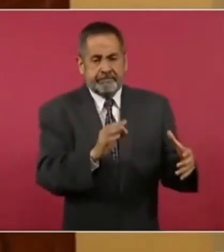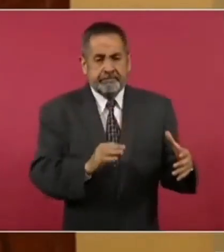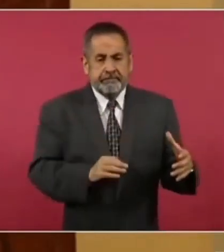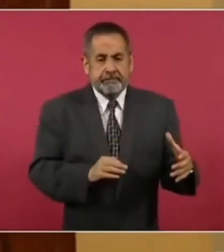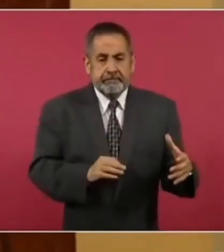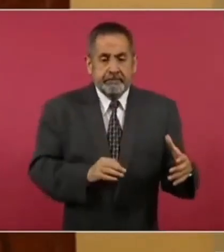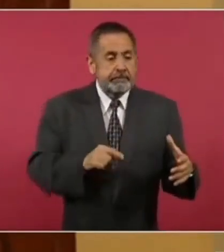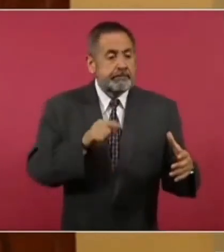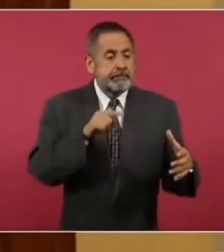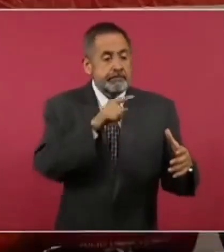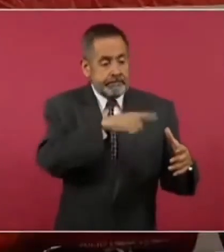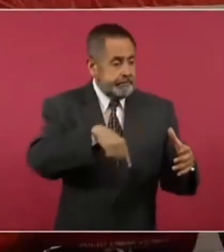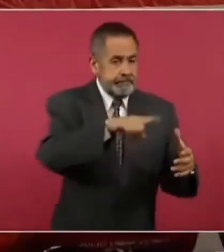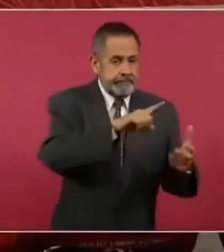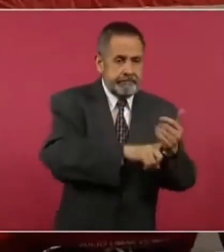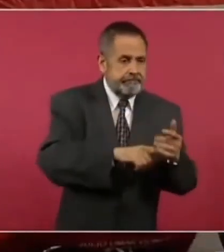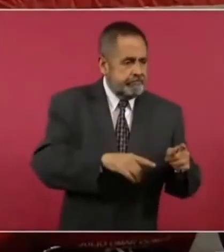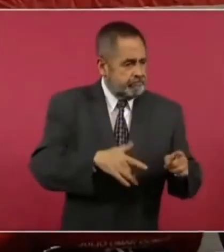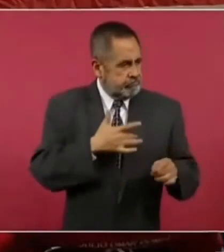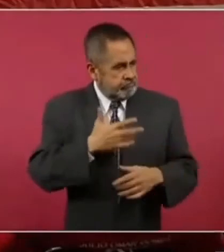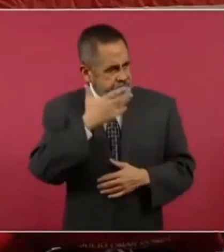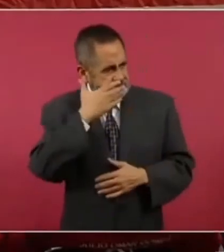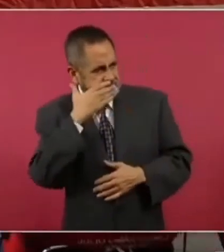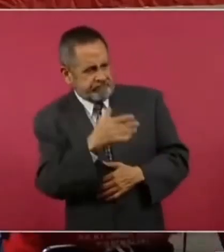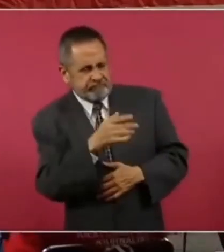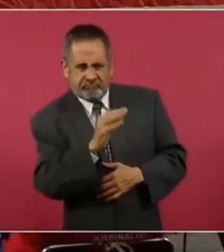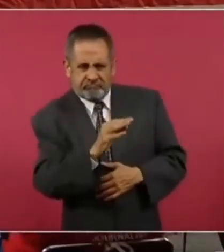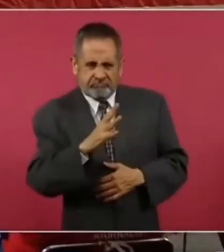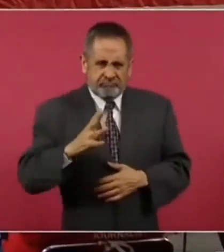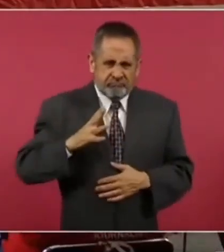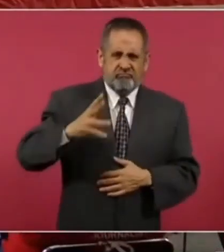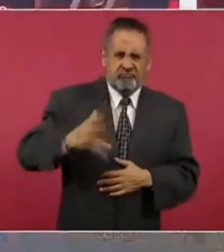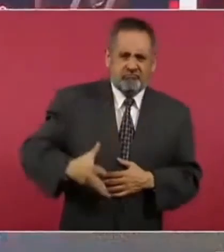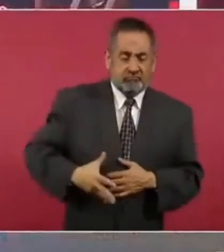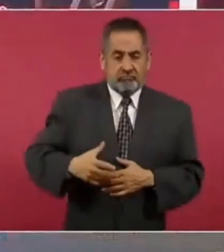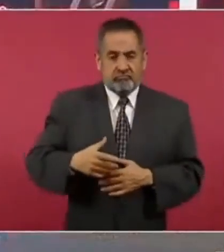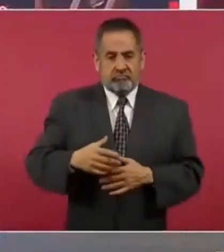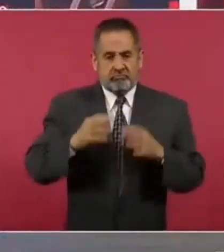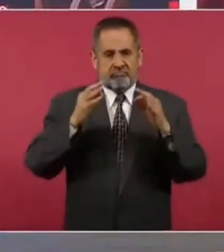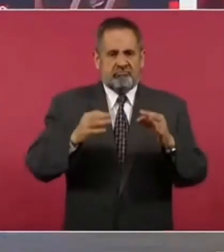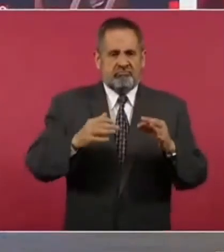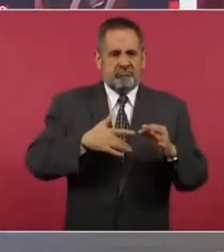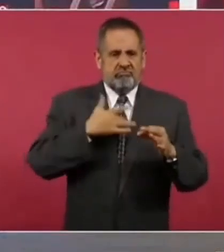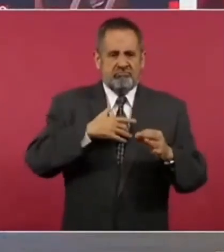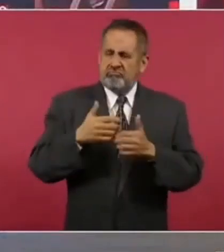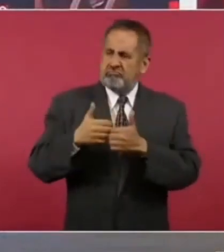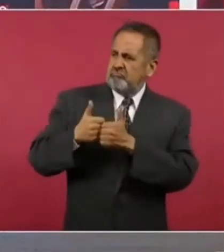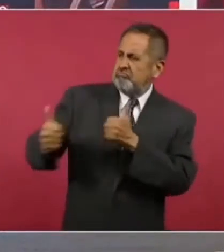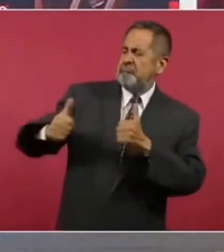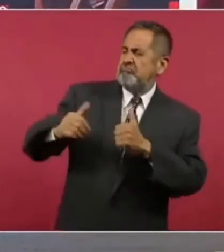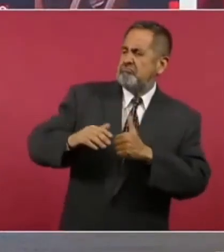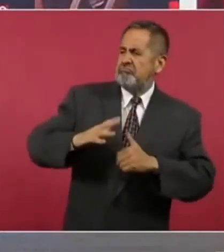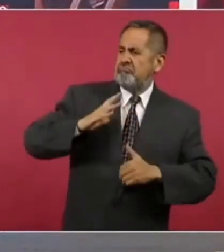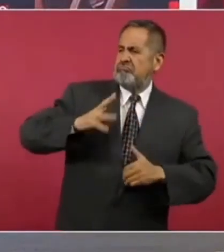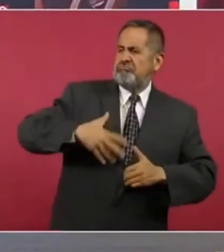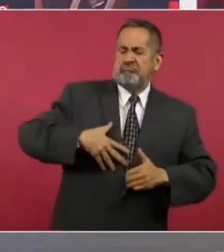sino que sentía el orgullo, hasta la soberbia de su independencia.